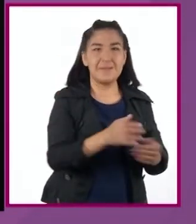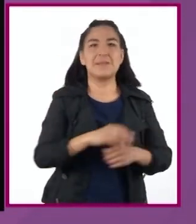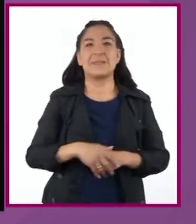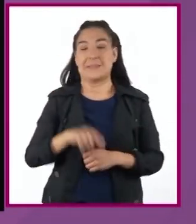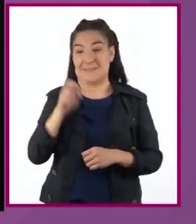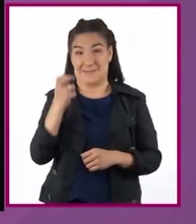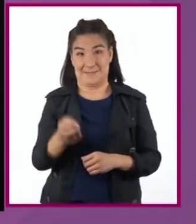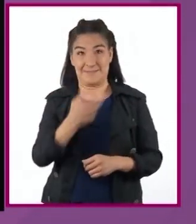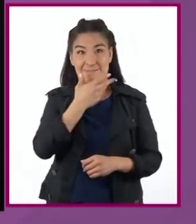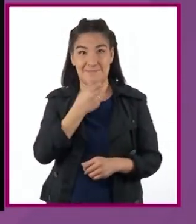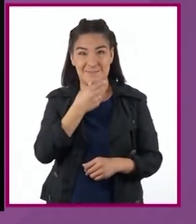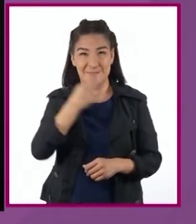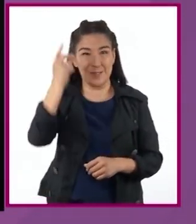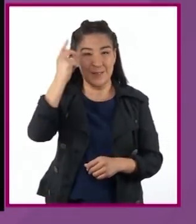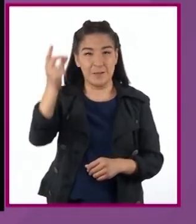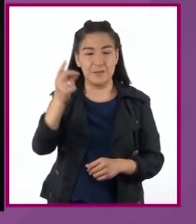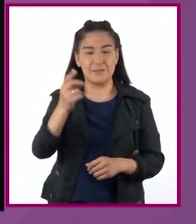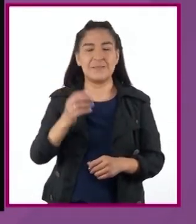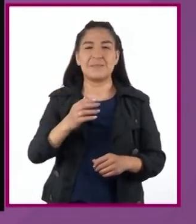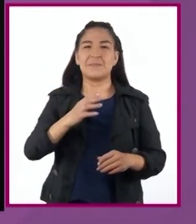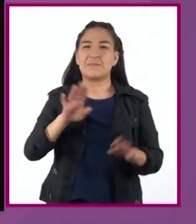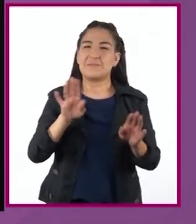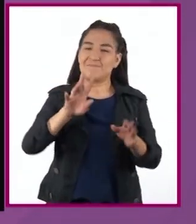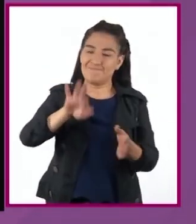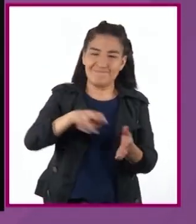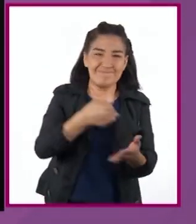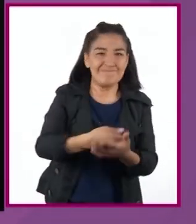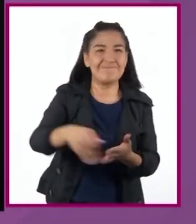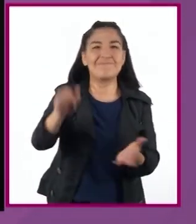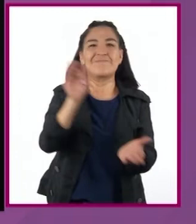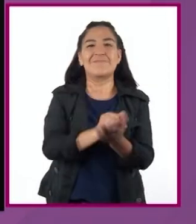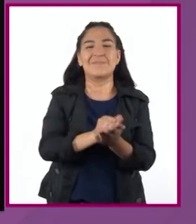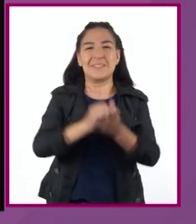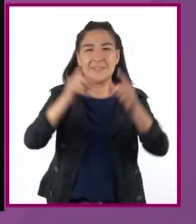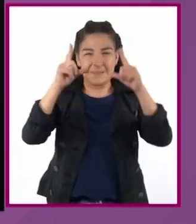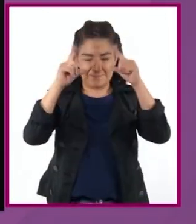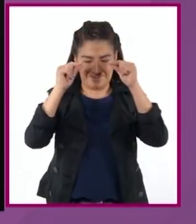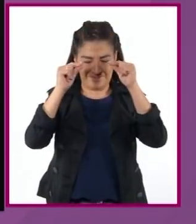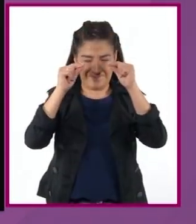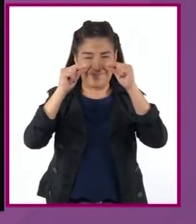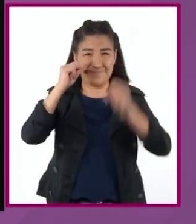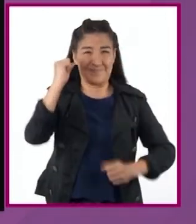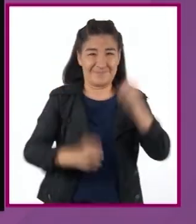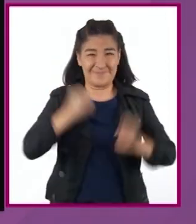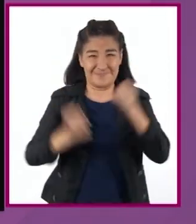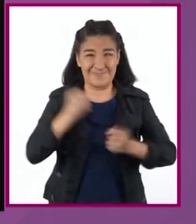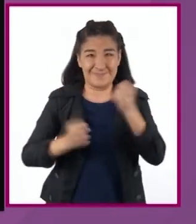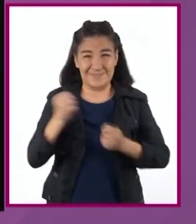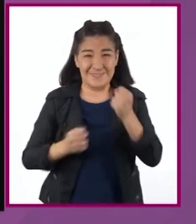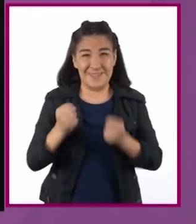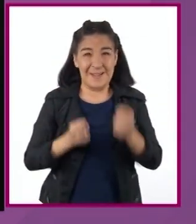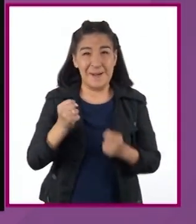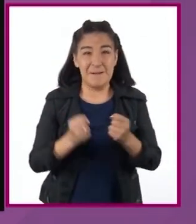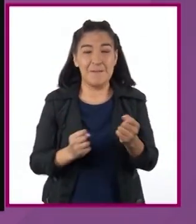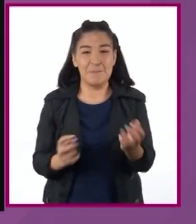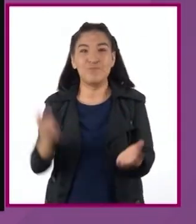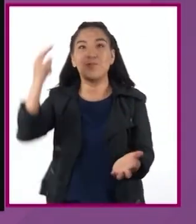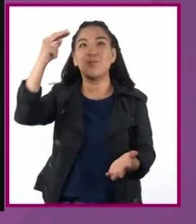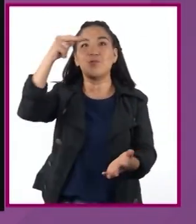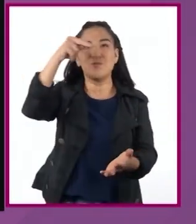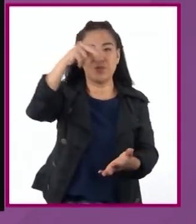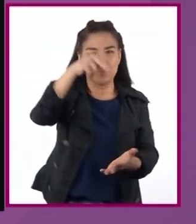valientemente, cerró los ojos, corrió hacia el fuego y sin más, se arrojó en